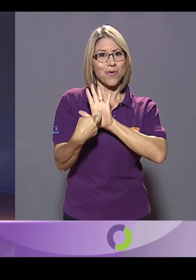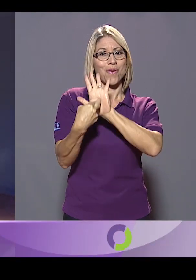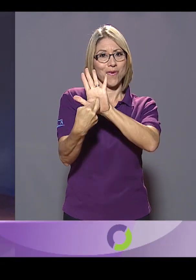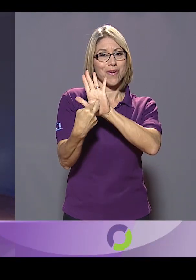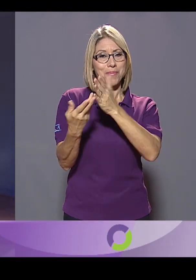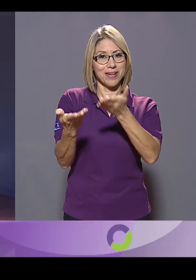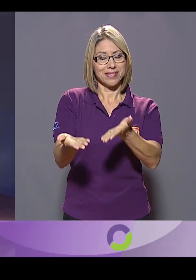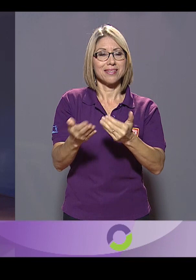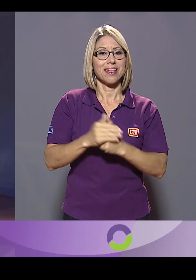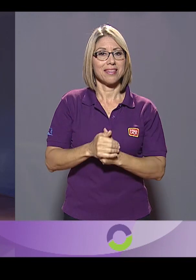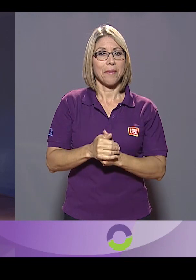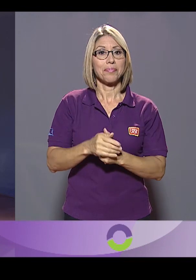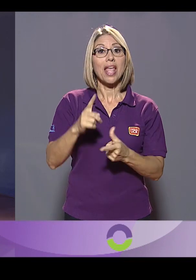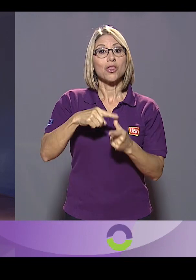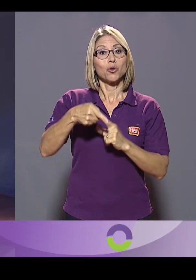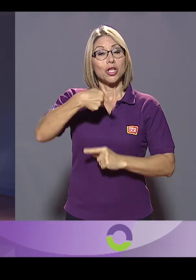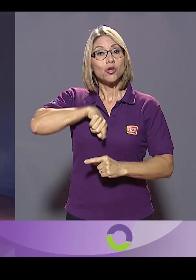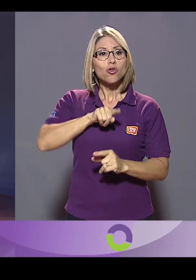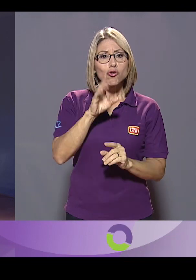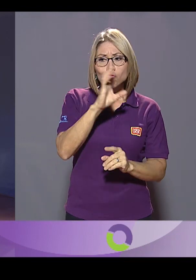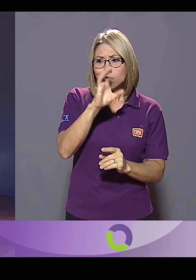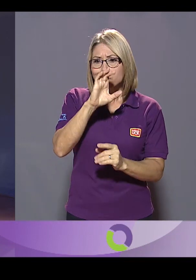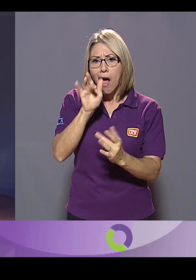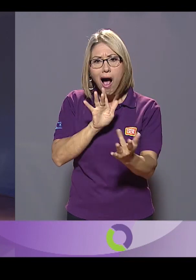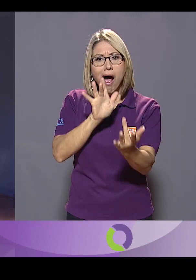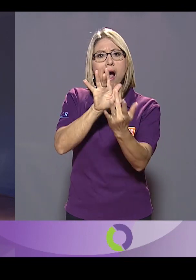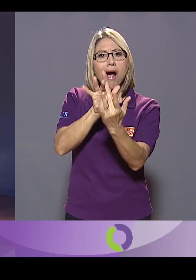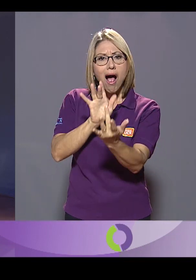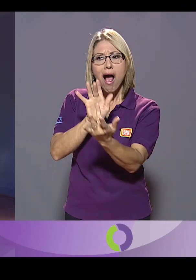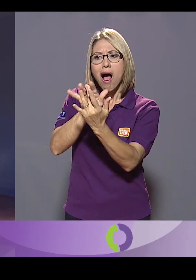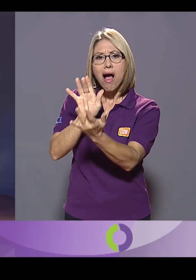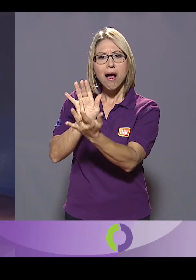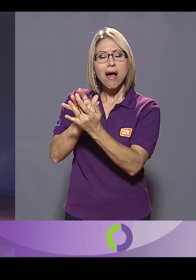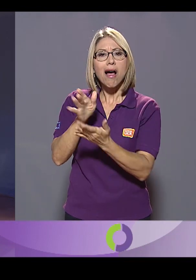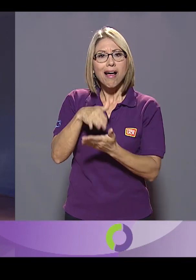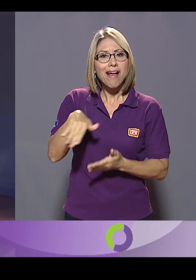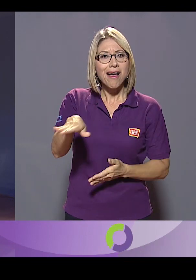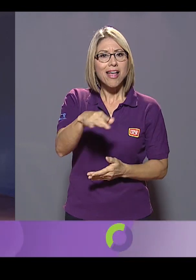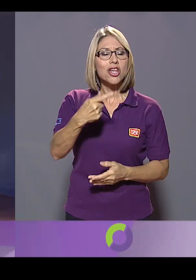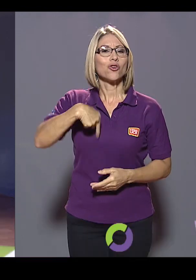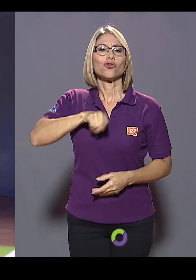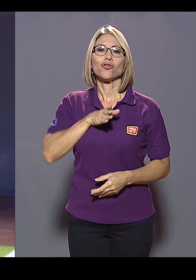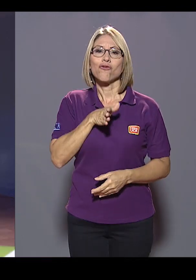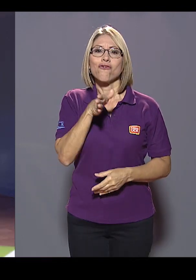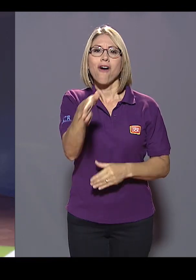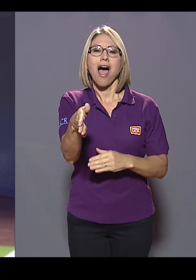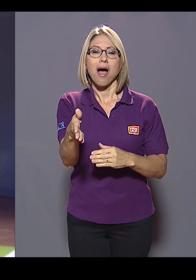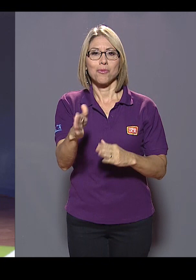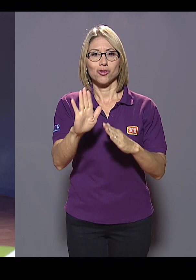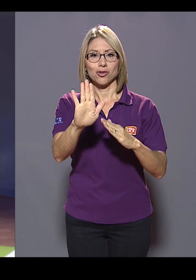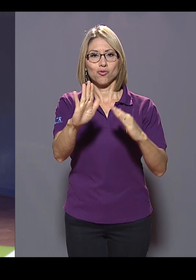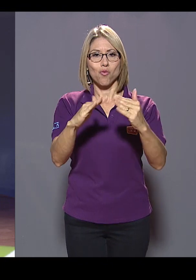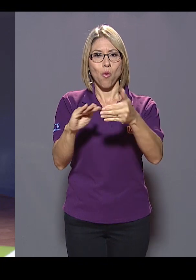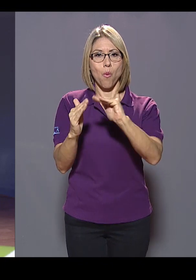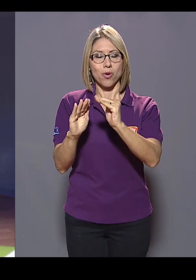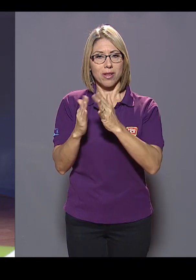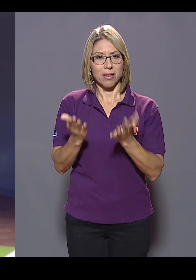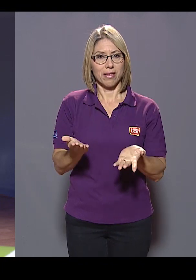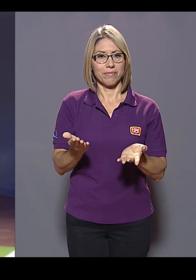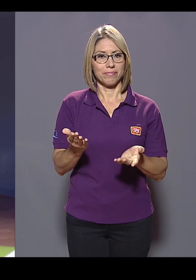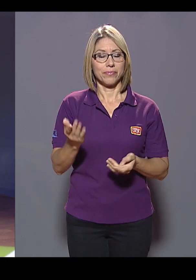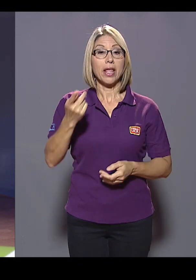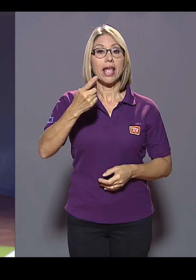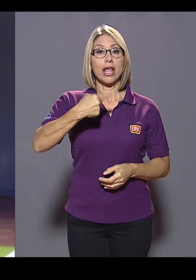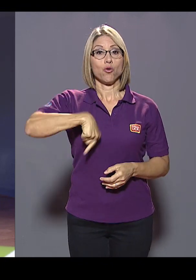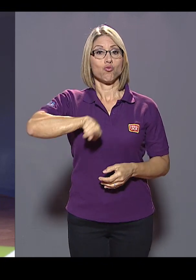esa organización, nos ponemos en contacto con esa persona y los vamos a visitar en su comunidad. Nosotros